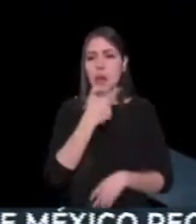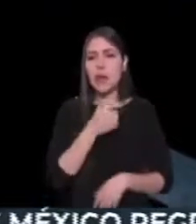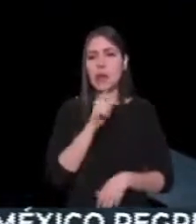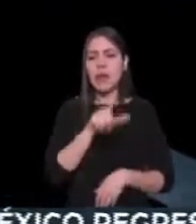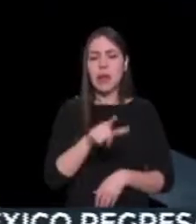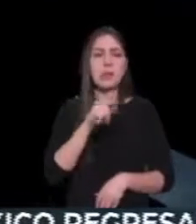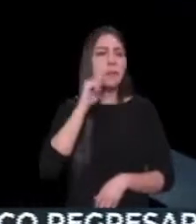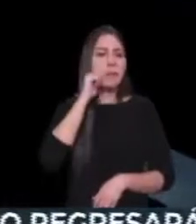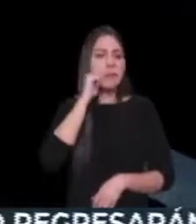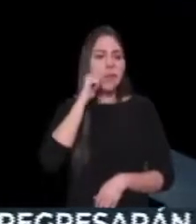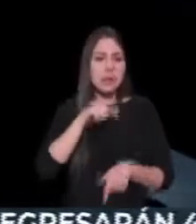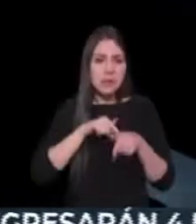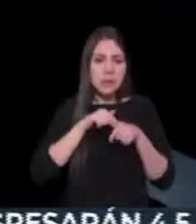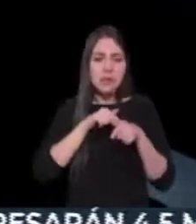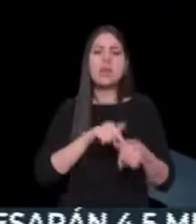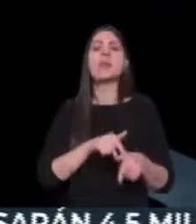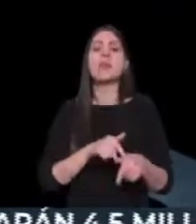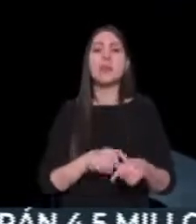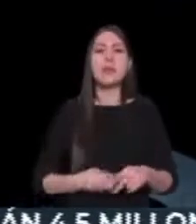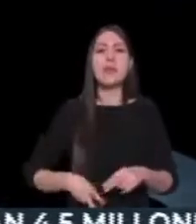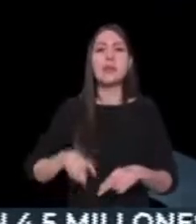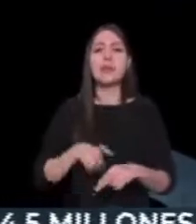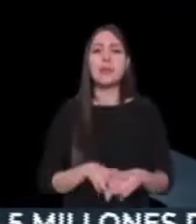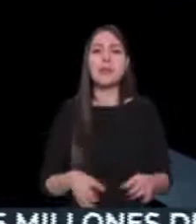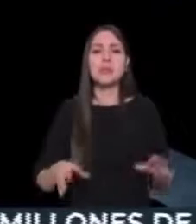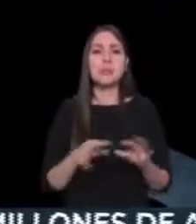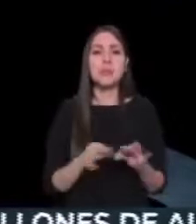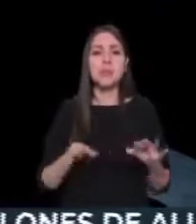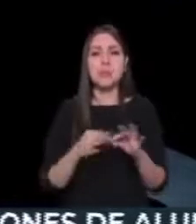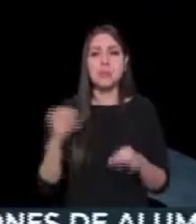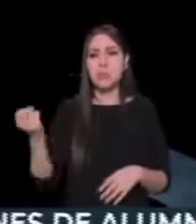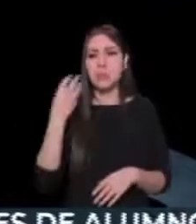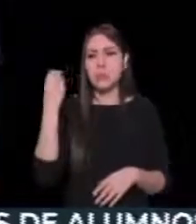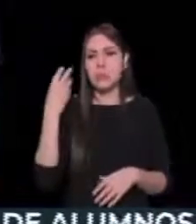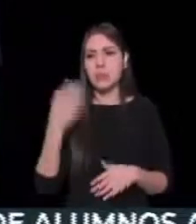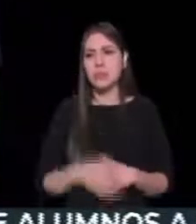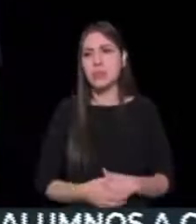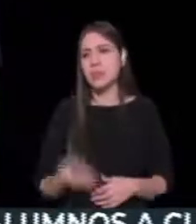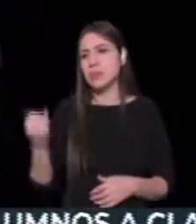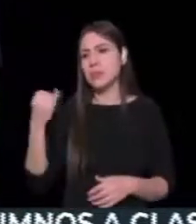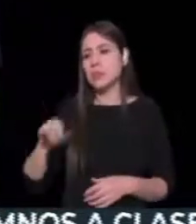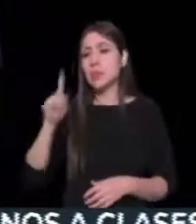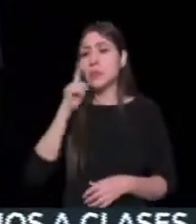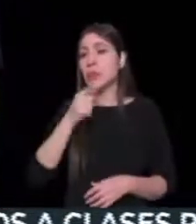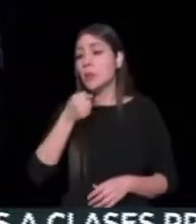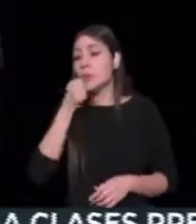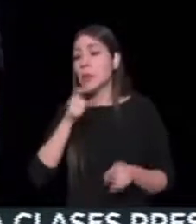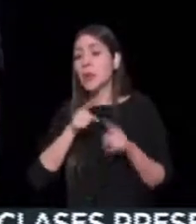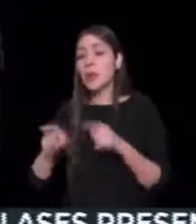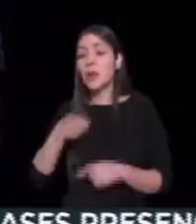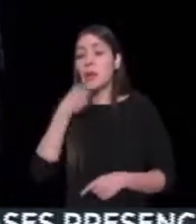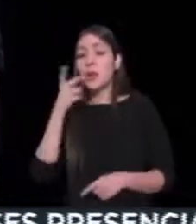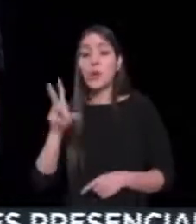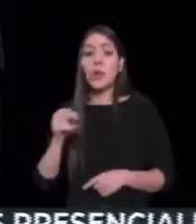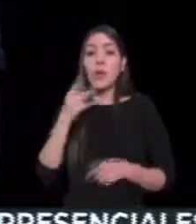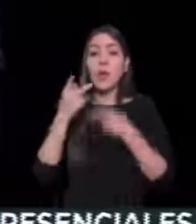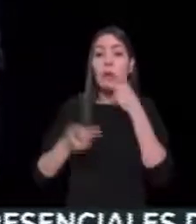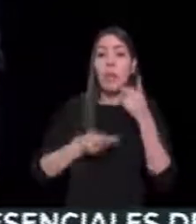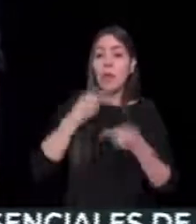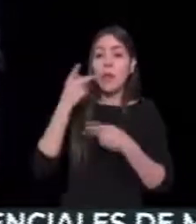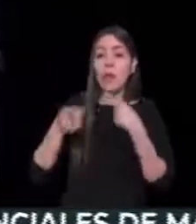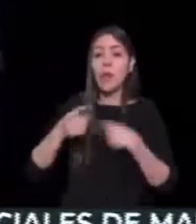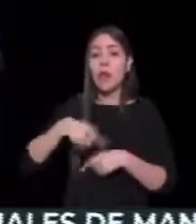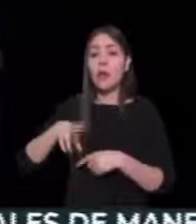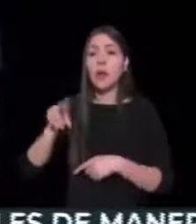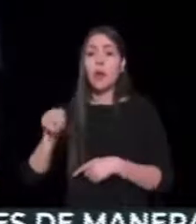Gatell salía, daba la cara. No, absurdo pensar que se canceló una conferencia porque una periodista dice que no dijo lo que dijo y dijo que